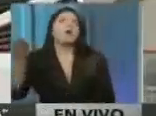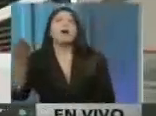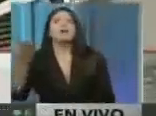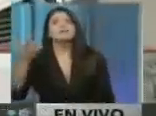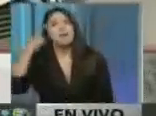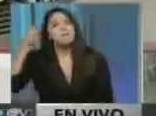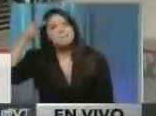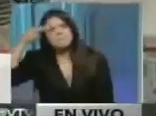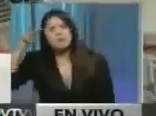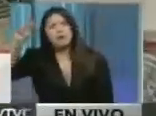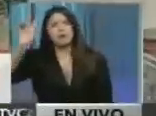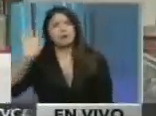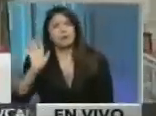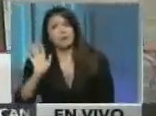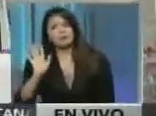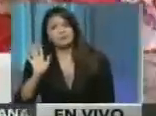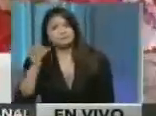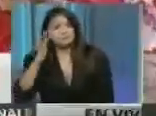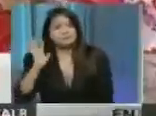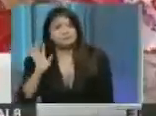Cancún. ¿Verdad?